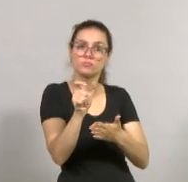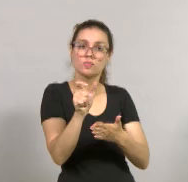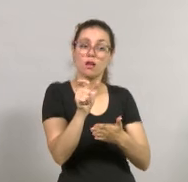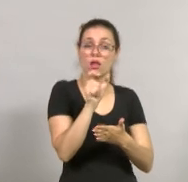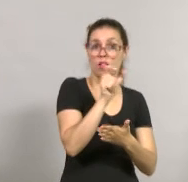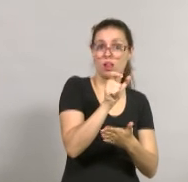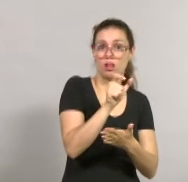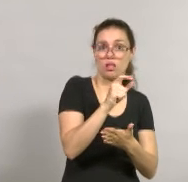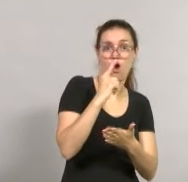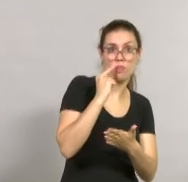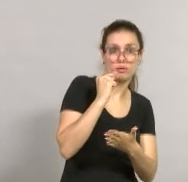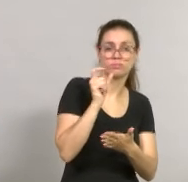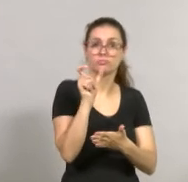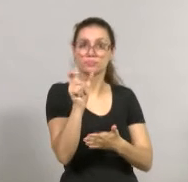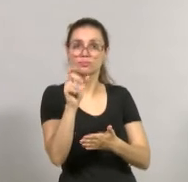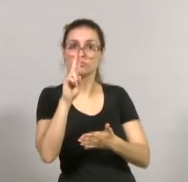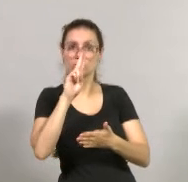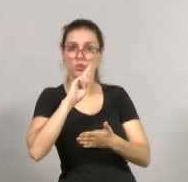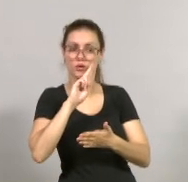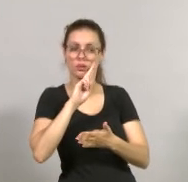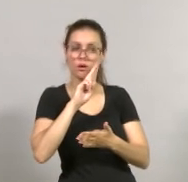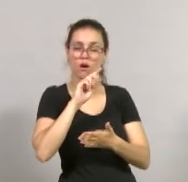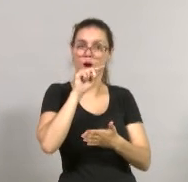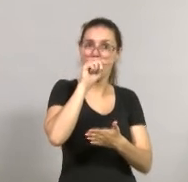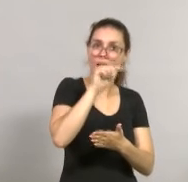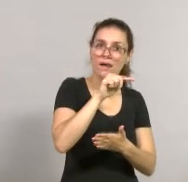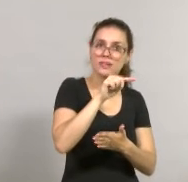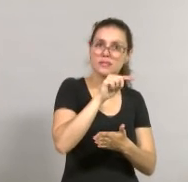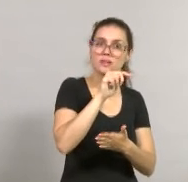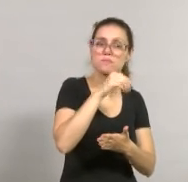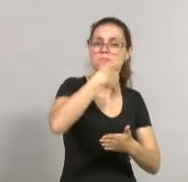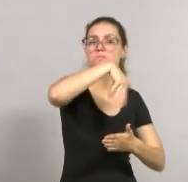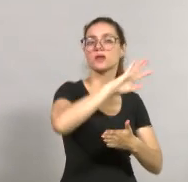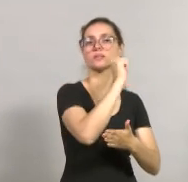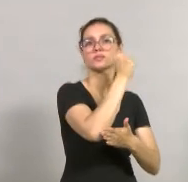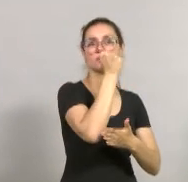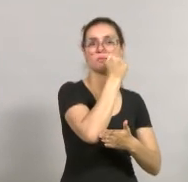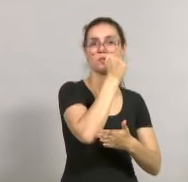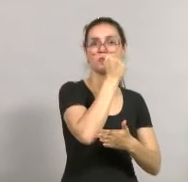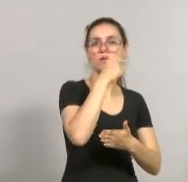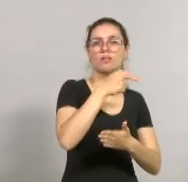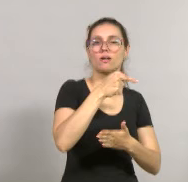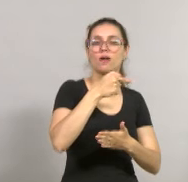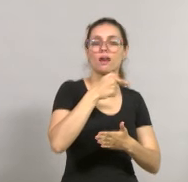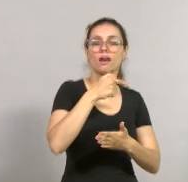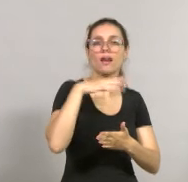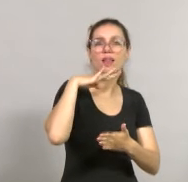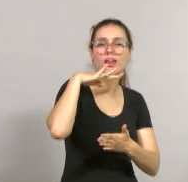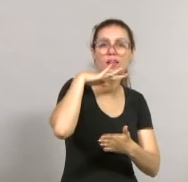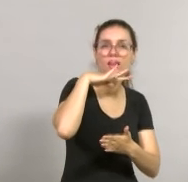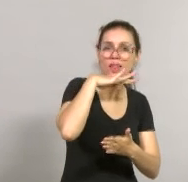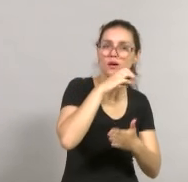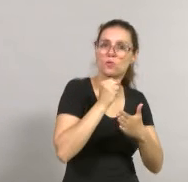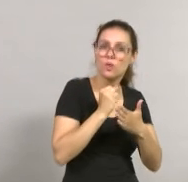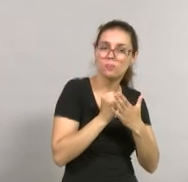masculino-femenino, donde ha habido una predominancia de lo masculino en la configuración de nuestra lengua, ya sea porque